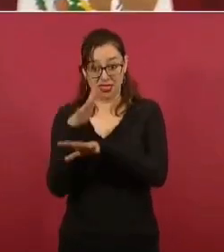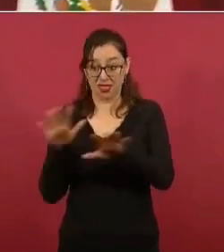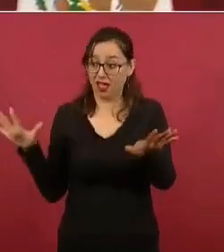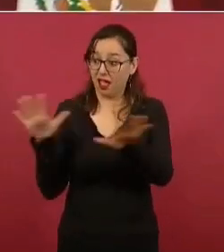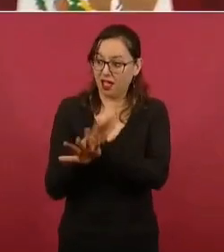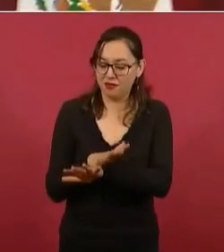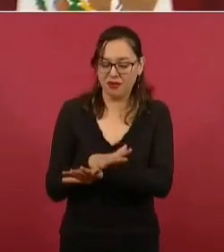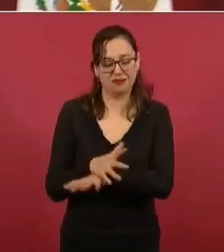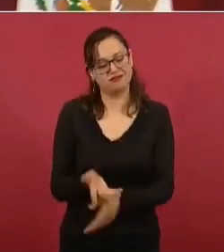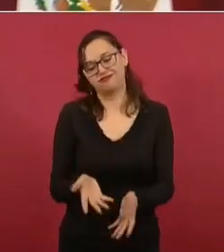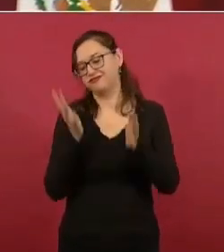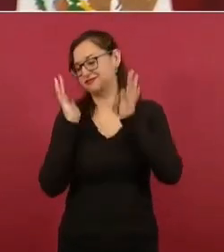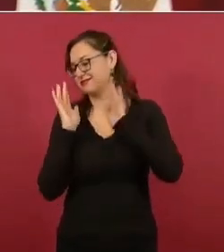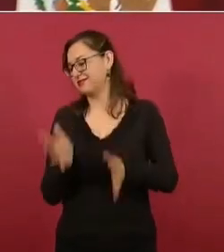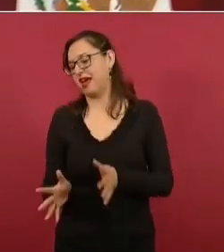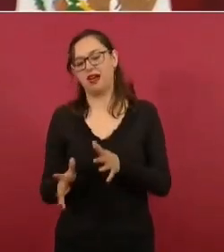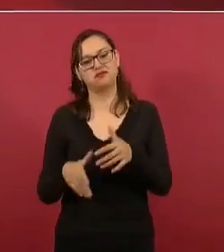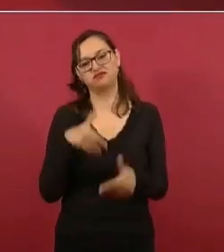contento